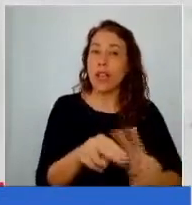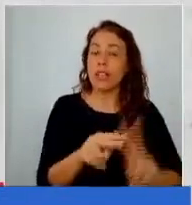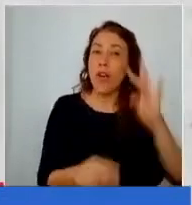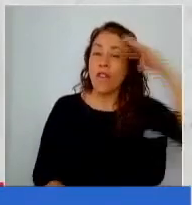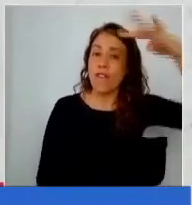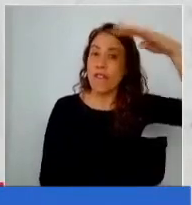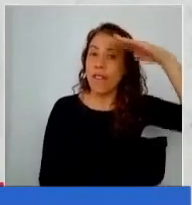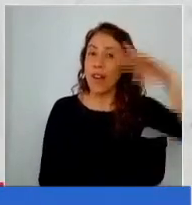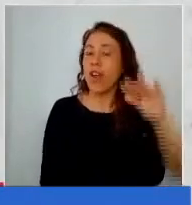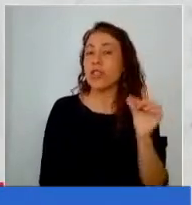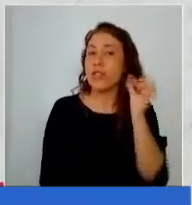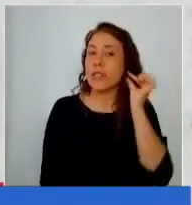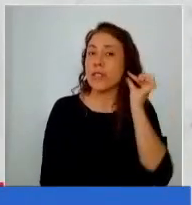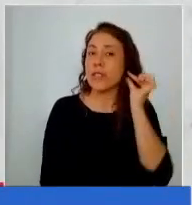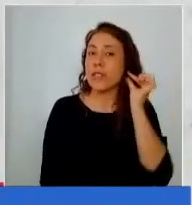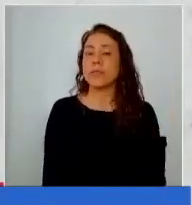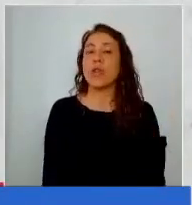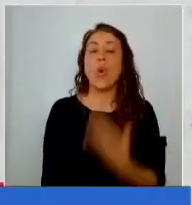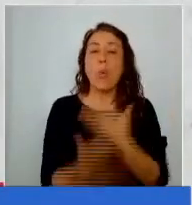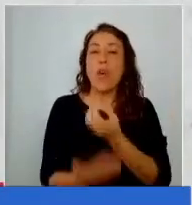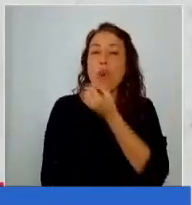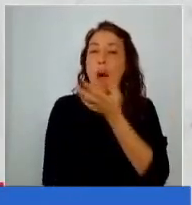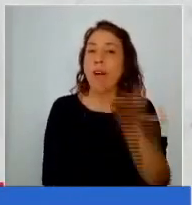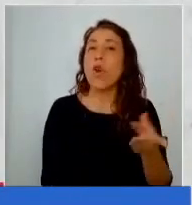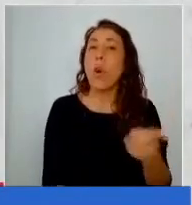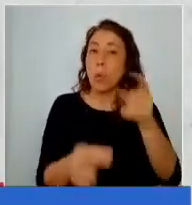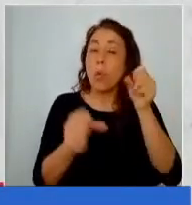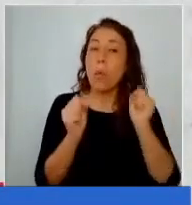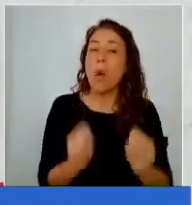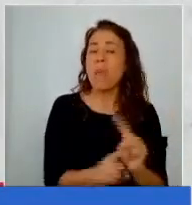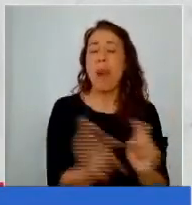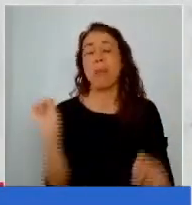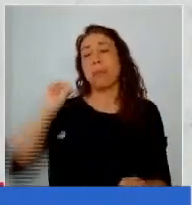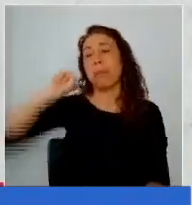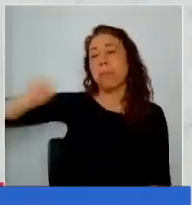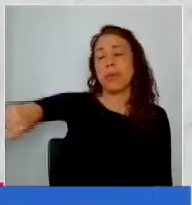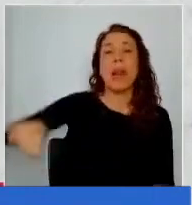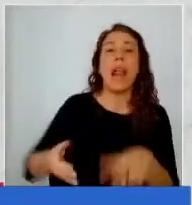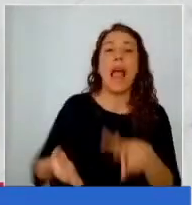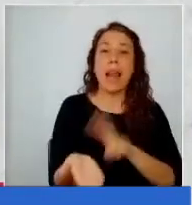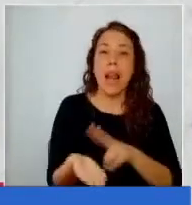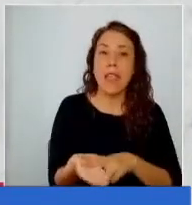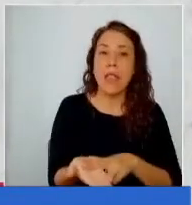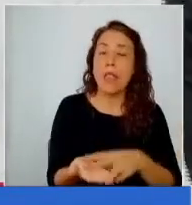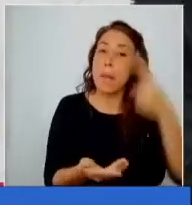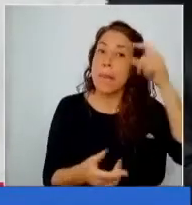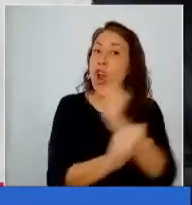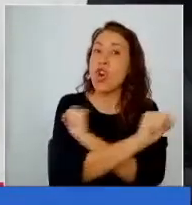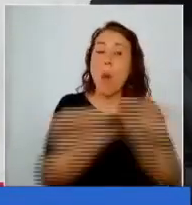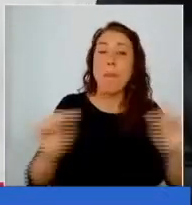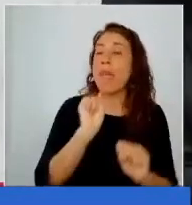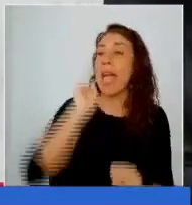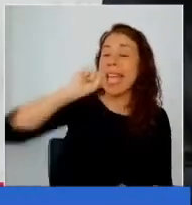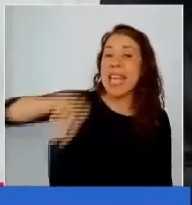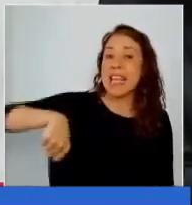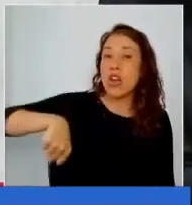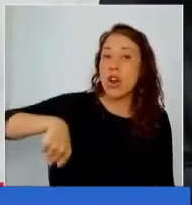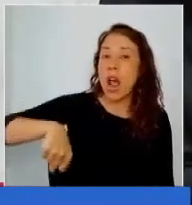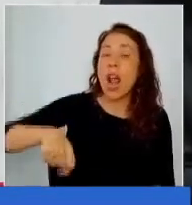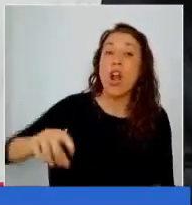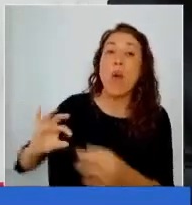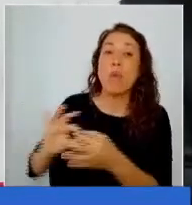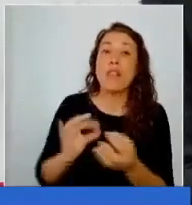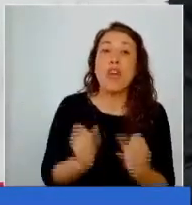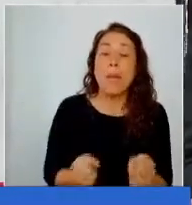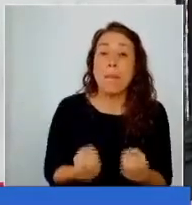Run al decir puedes ignorar la realidad pero no puedes ignorar las consecuencias de